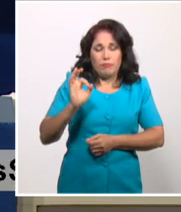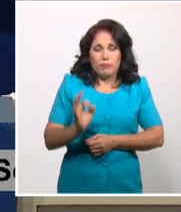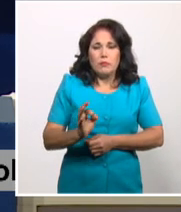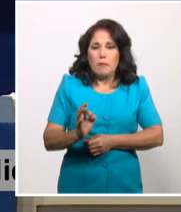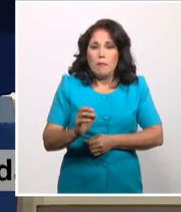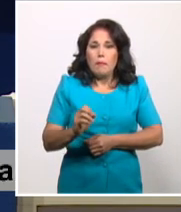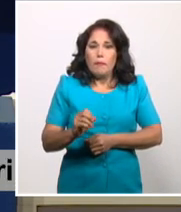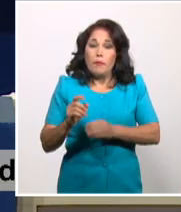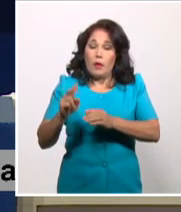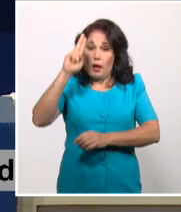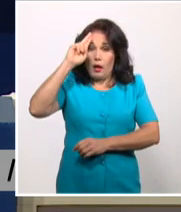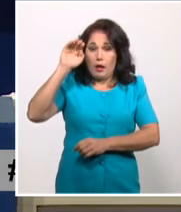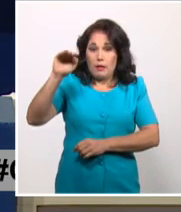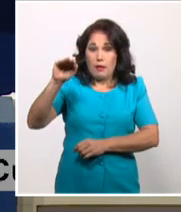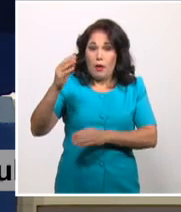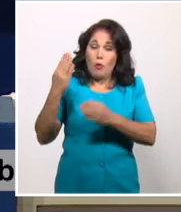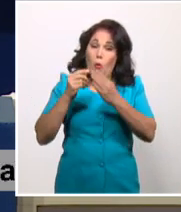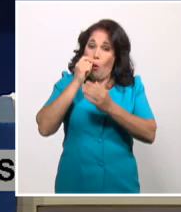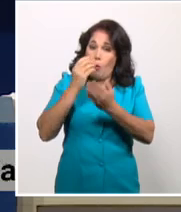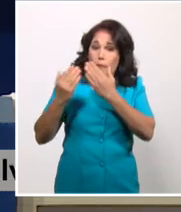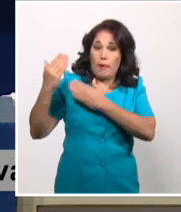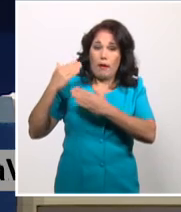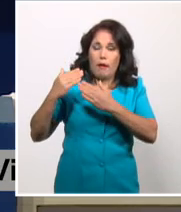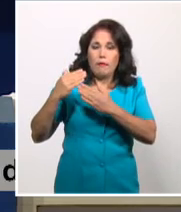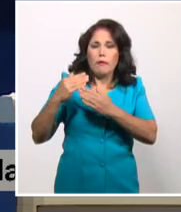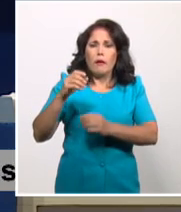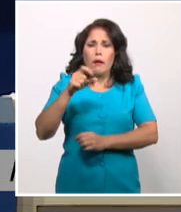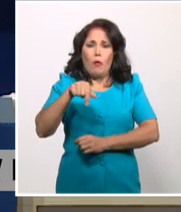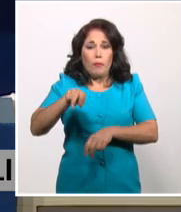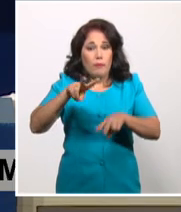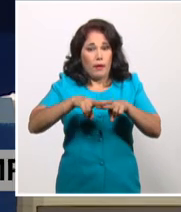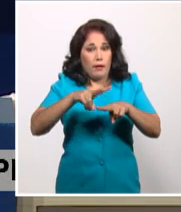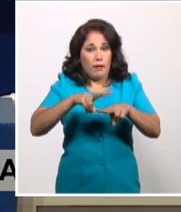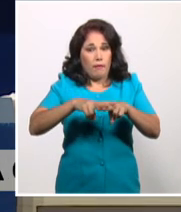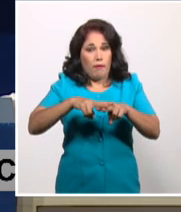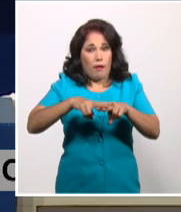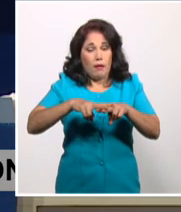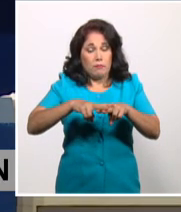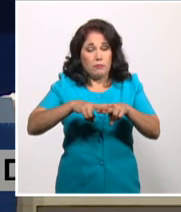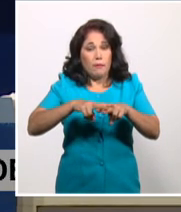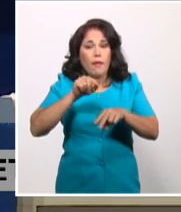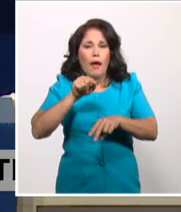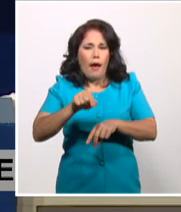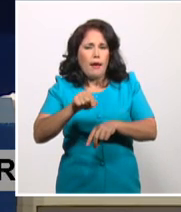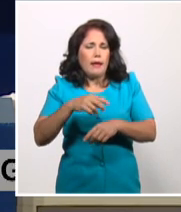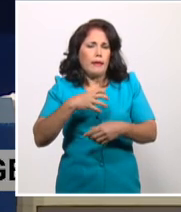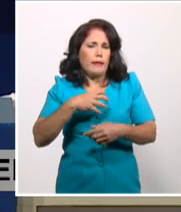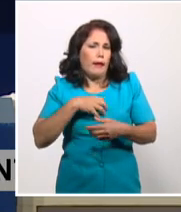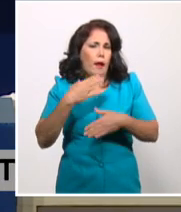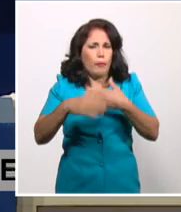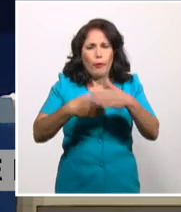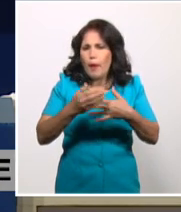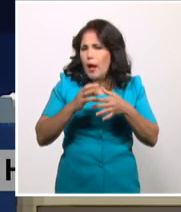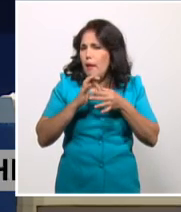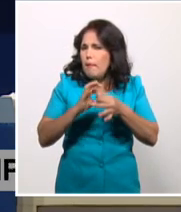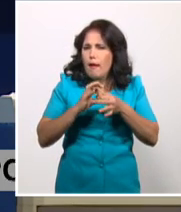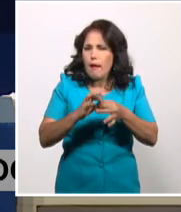Estuvo ingresado en el Hospital Calixto García, ahí presentó un grupo de